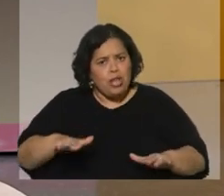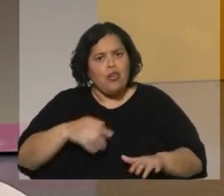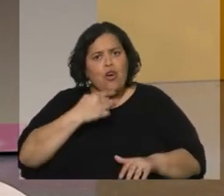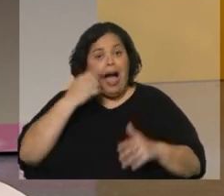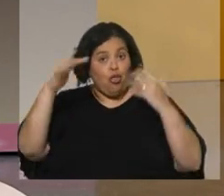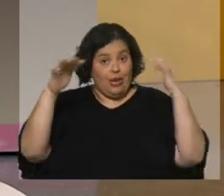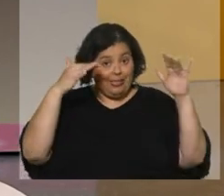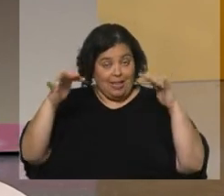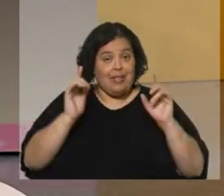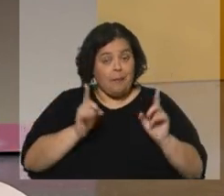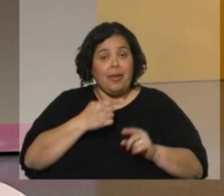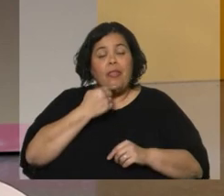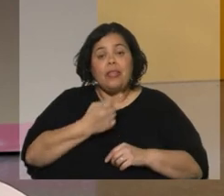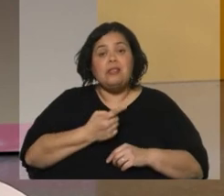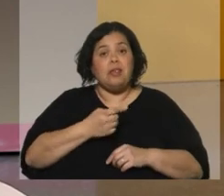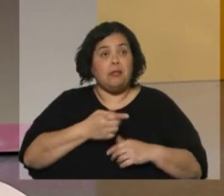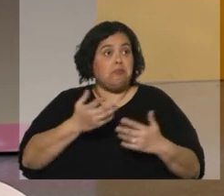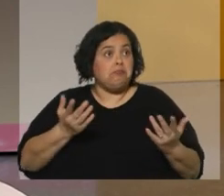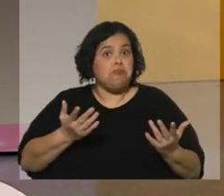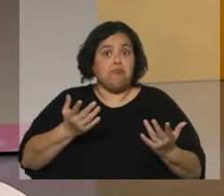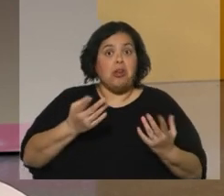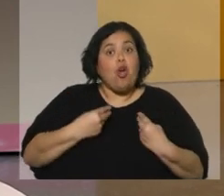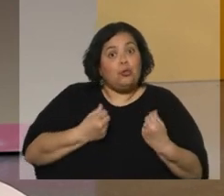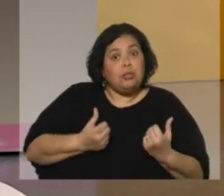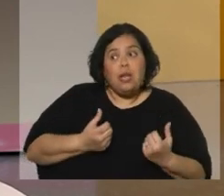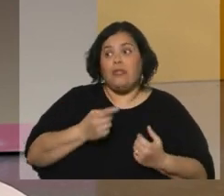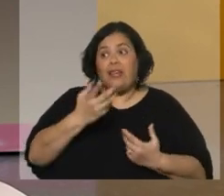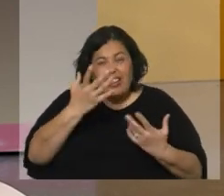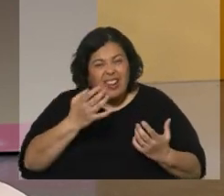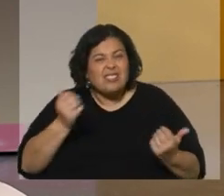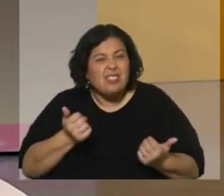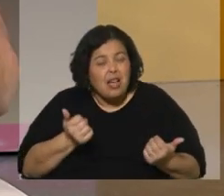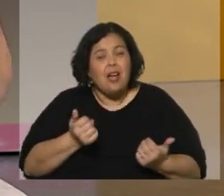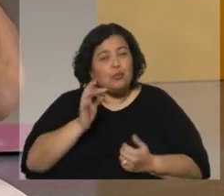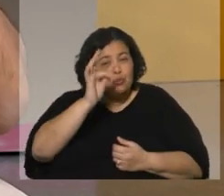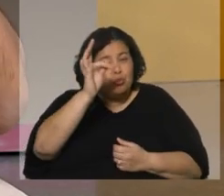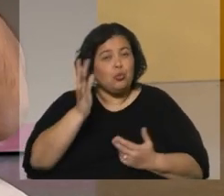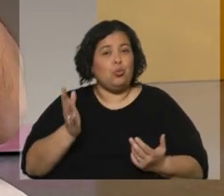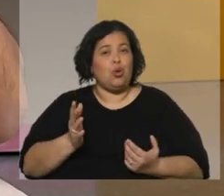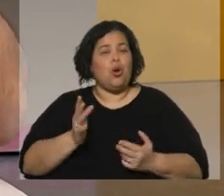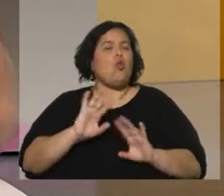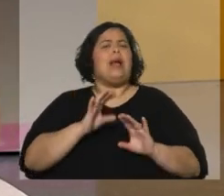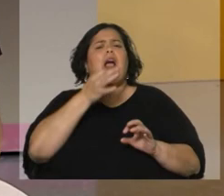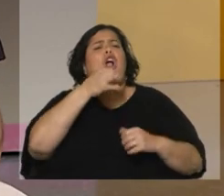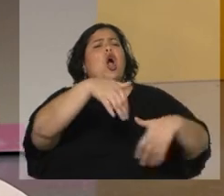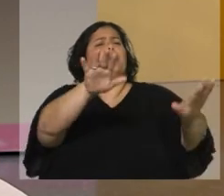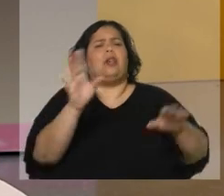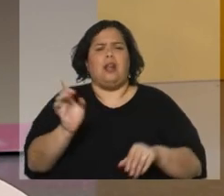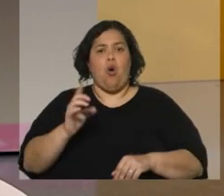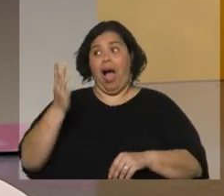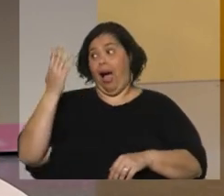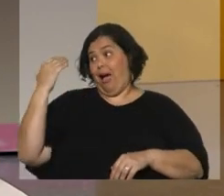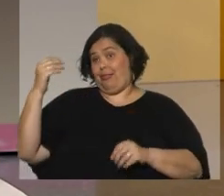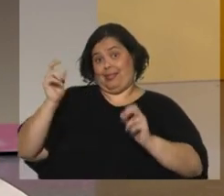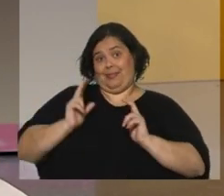a los adolescentes sobre de verdad cómo se sienten qué quieren hacer no es vos hacés lo que quieras de tu vida que que eso se nos dijo siempre